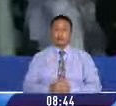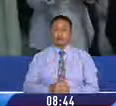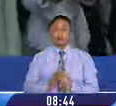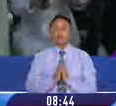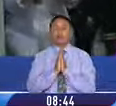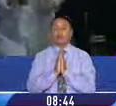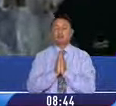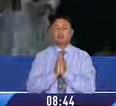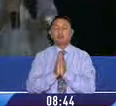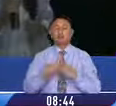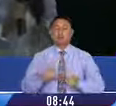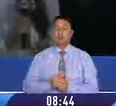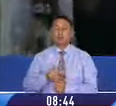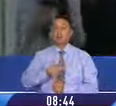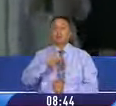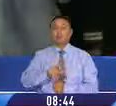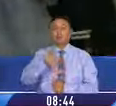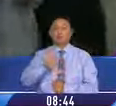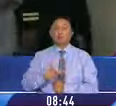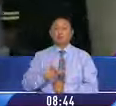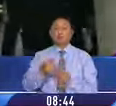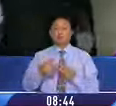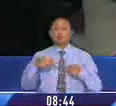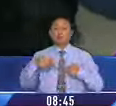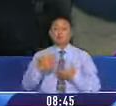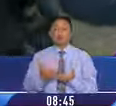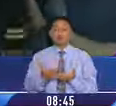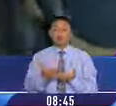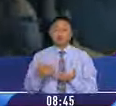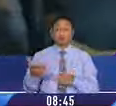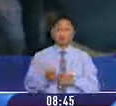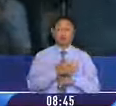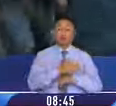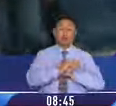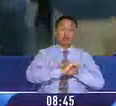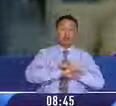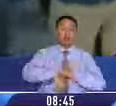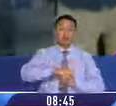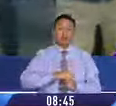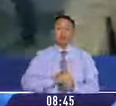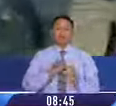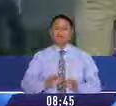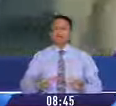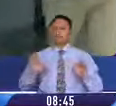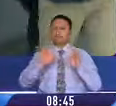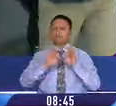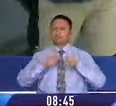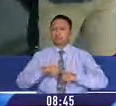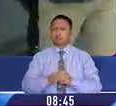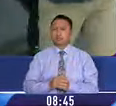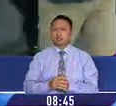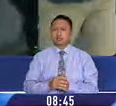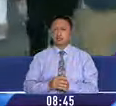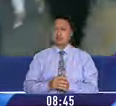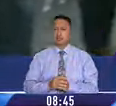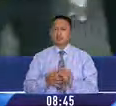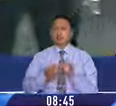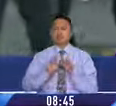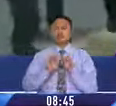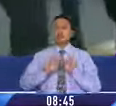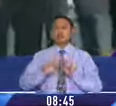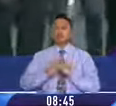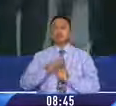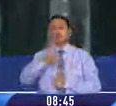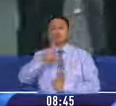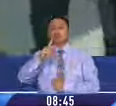clamor de la ciudadanía y que también fue una oferta de su campaña. Ha señalado que es importante la rehabilitación de unidades de